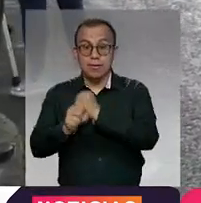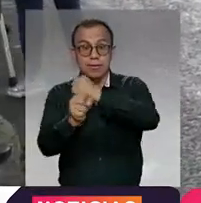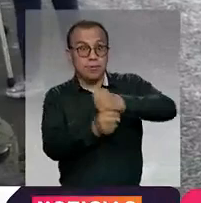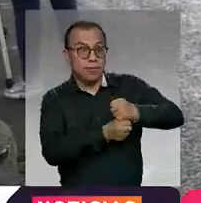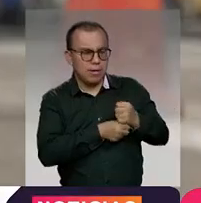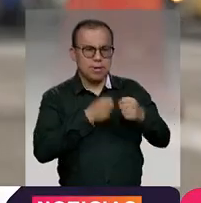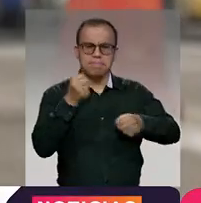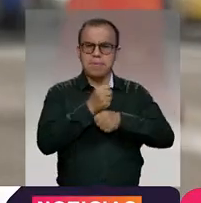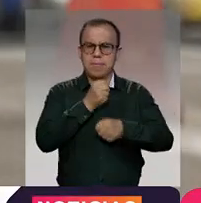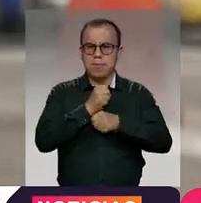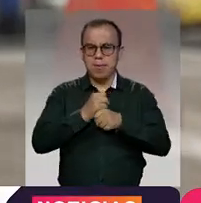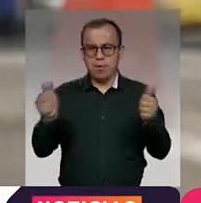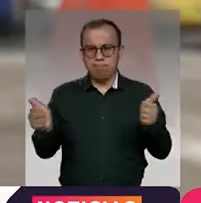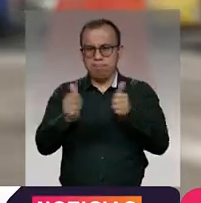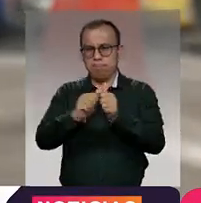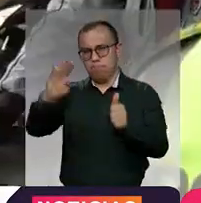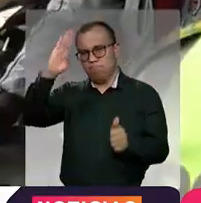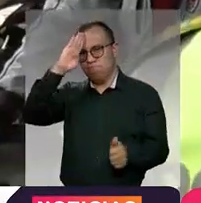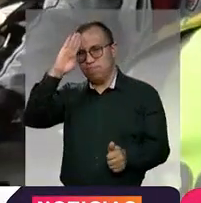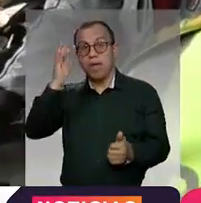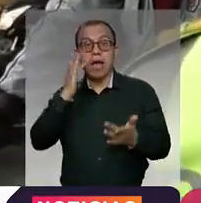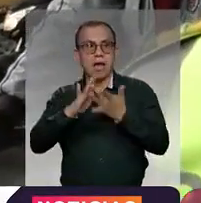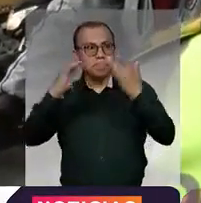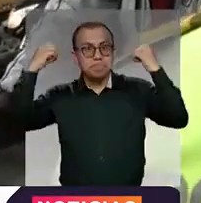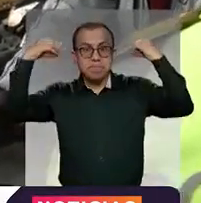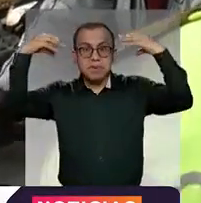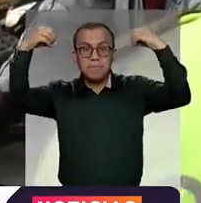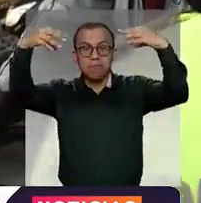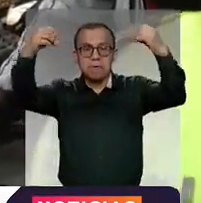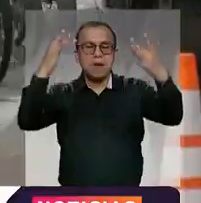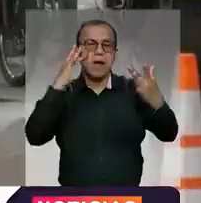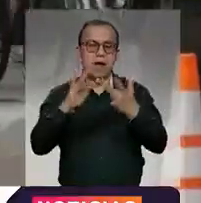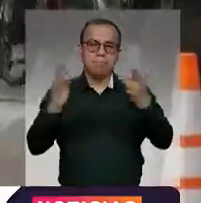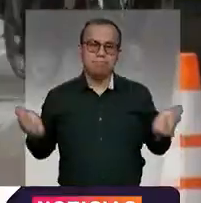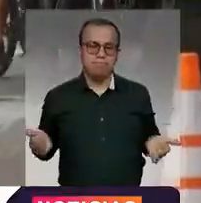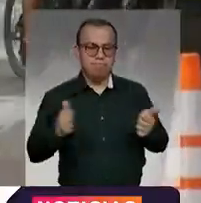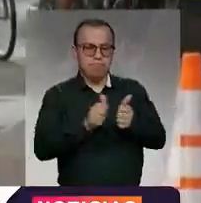policía trabajan con el fin de aumentar la iluminación y brindar acompañamiento a los biciusuarios.